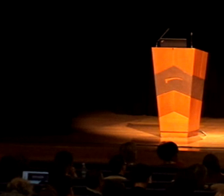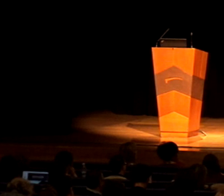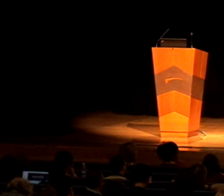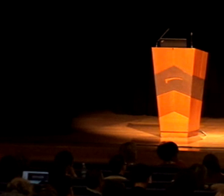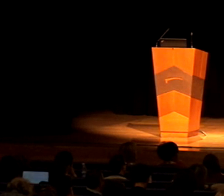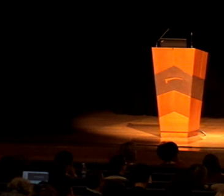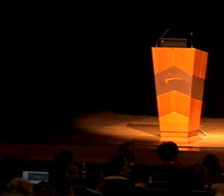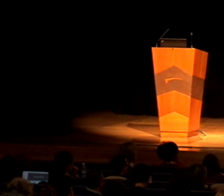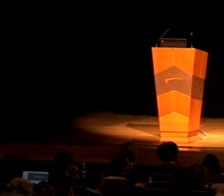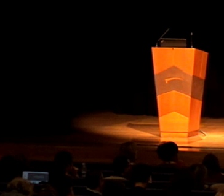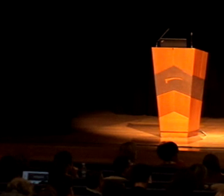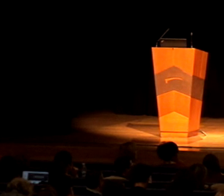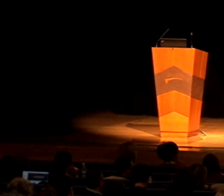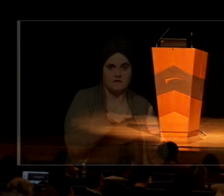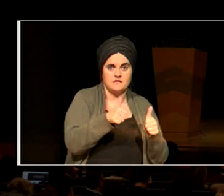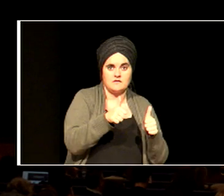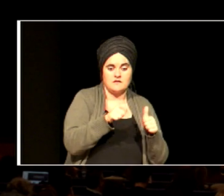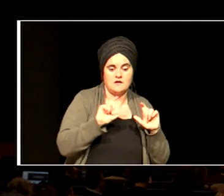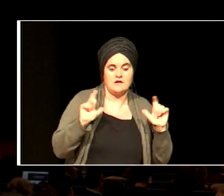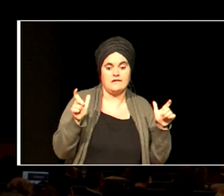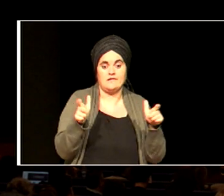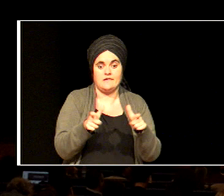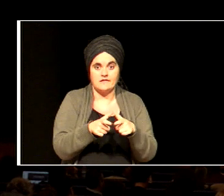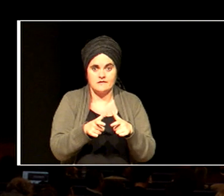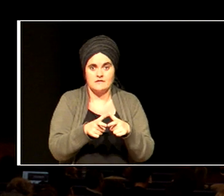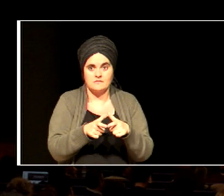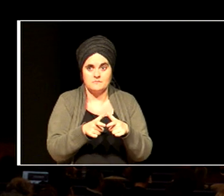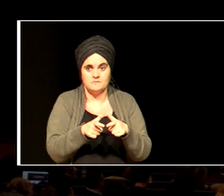hasieratik, lehen momentutik, mini-ekipoa eta taldelana